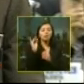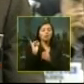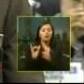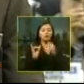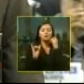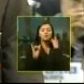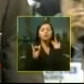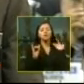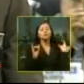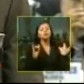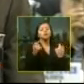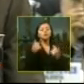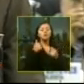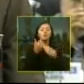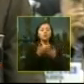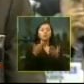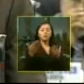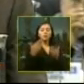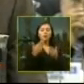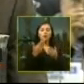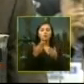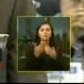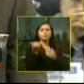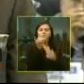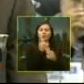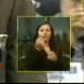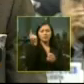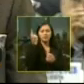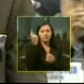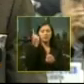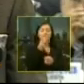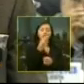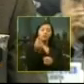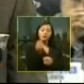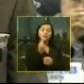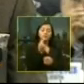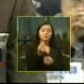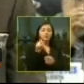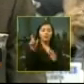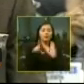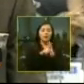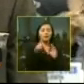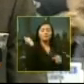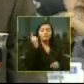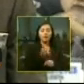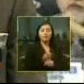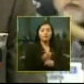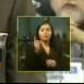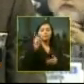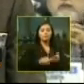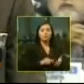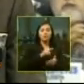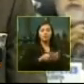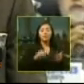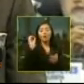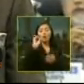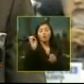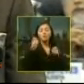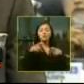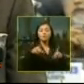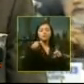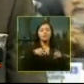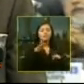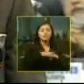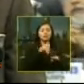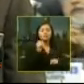tipo de interpretación, y por lo que he venido manifestando también, la ley manda, prohíbe o permite, en ese